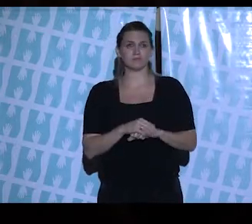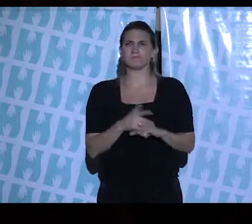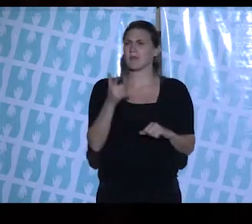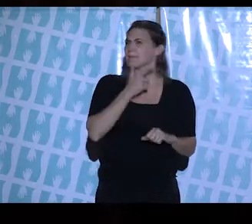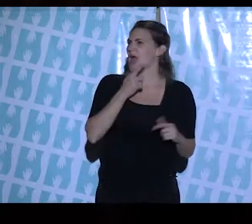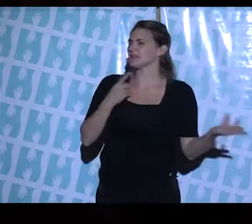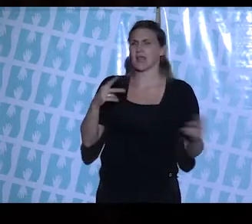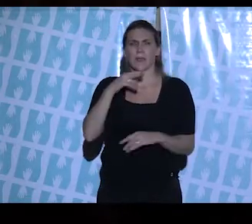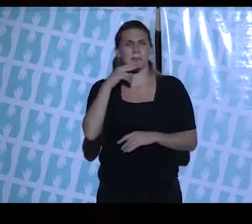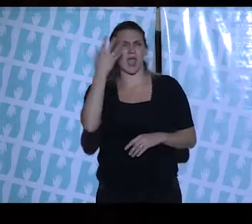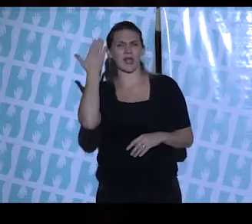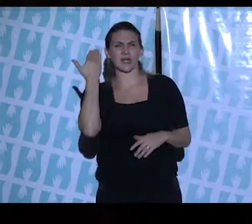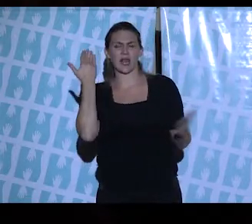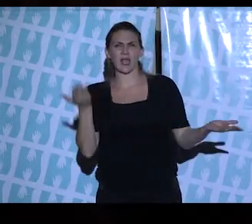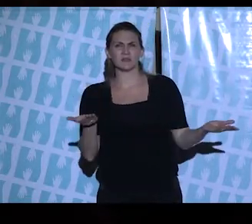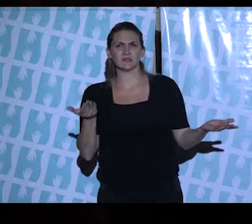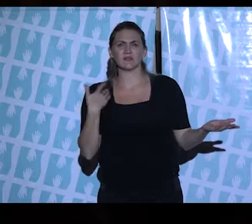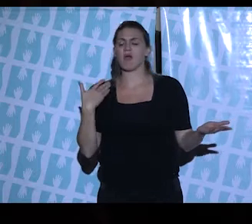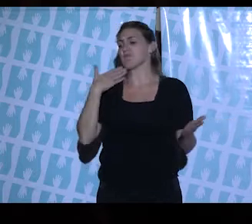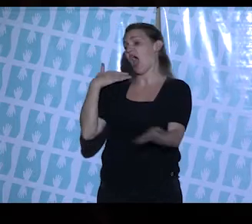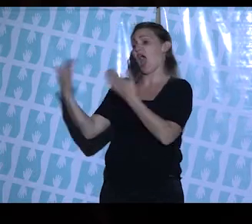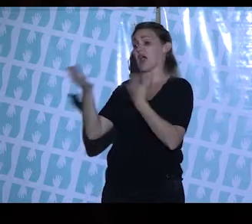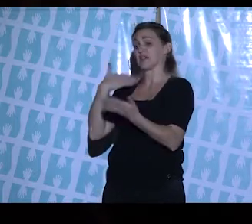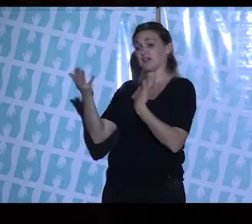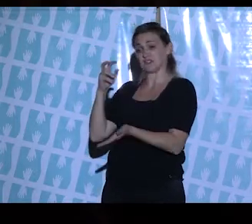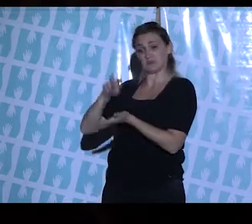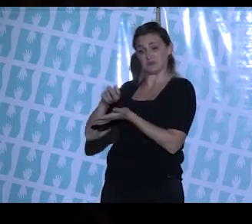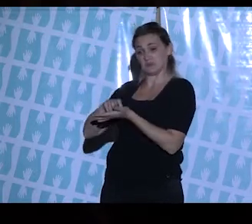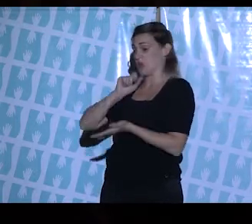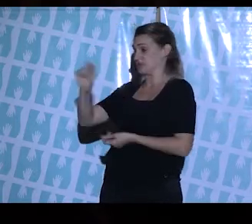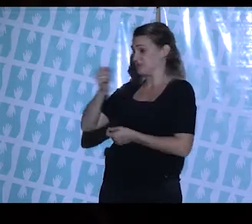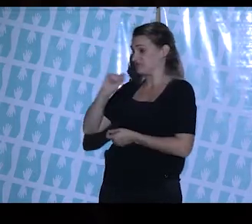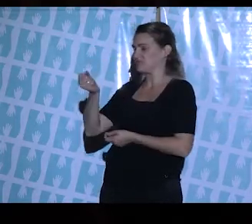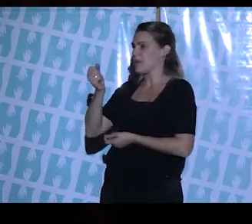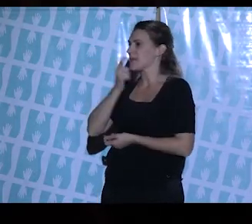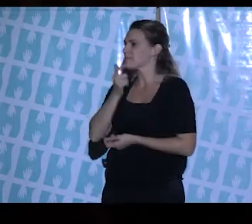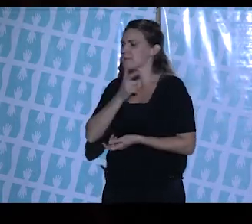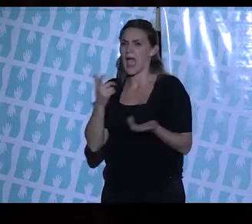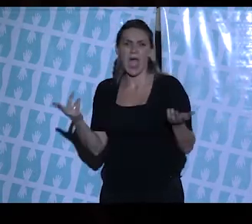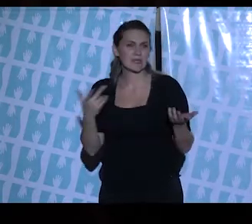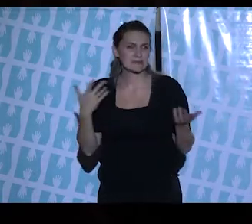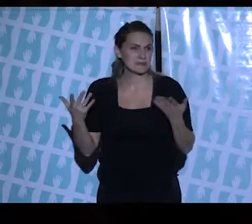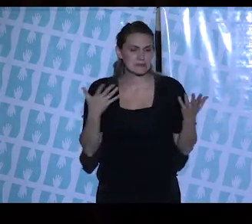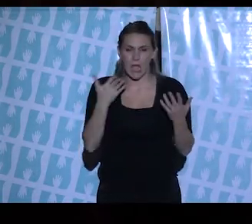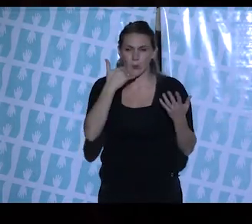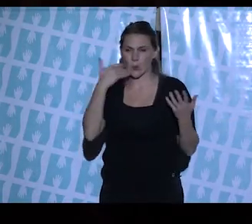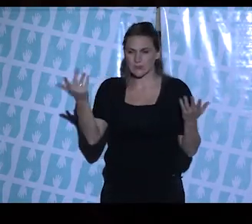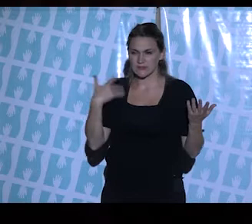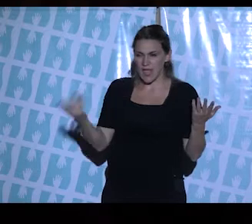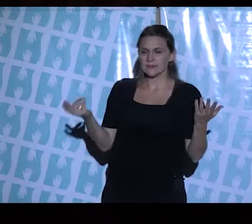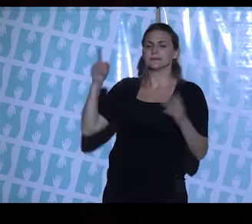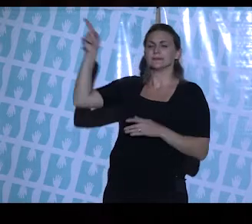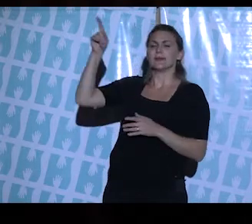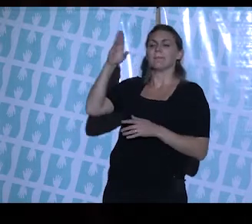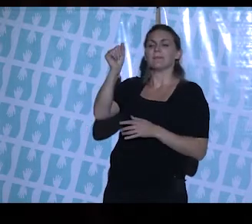fue el viernes, me entrevistaron de acá en la radio de Bariloche, creo, no sé si del Instituto Balseiro